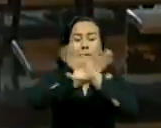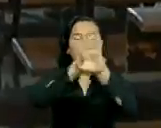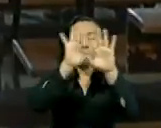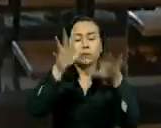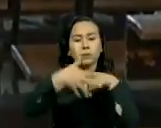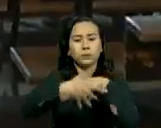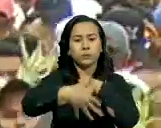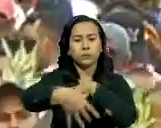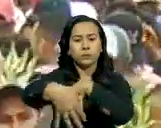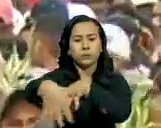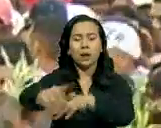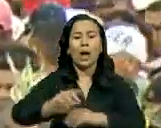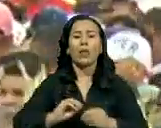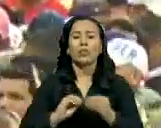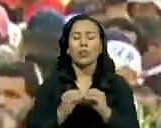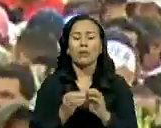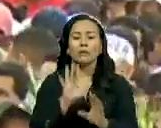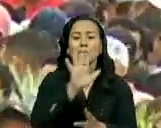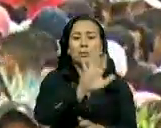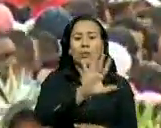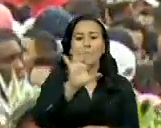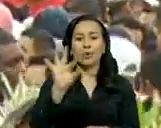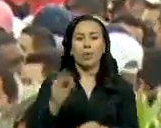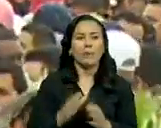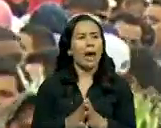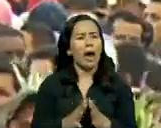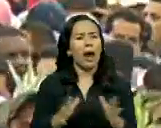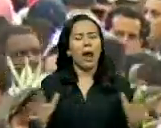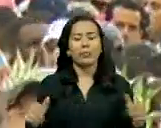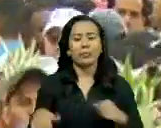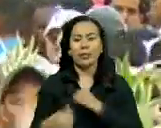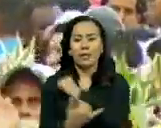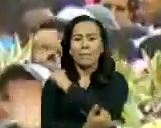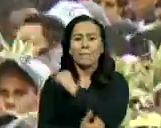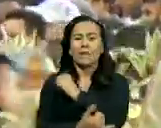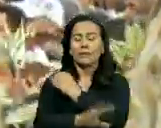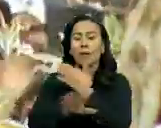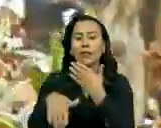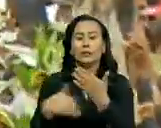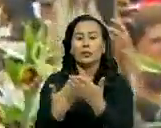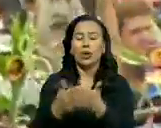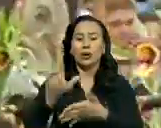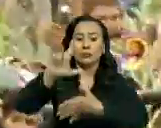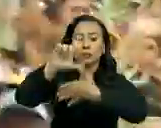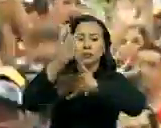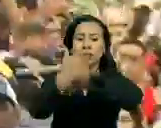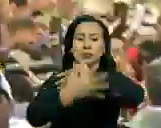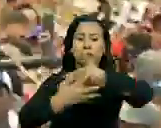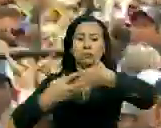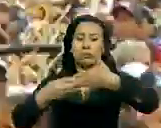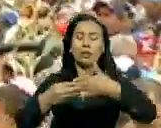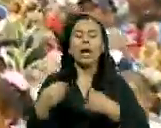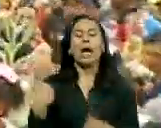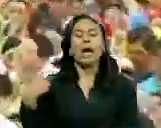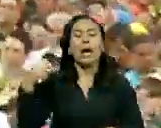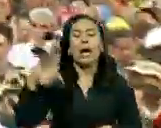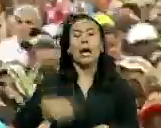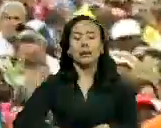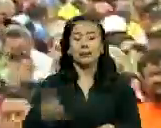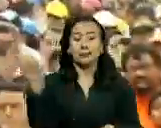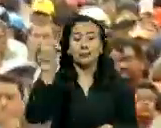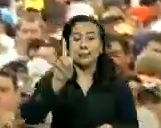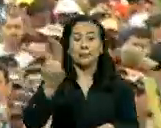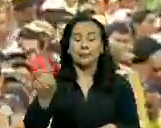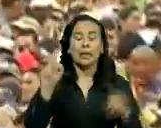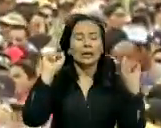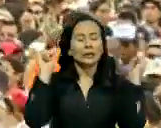la procesión número 59, la más grande del país y de Latinoamérica, que se desarrollará este día Viernes Santo,